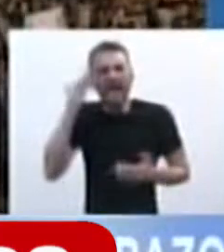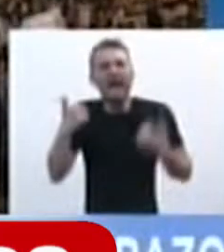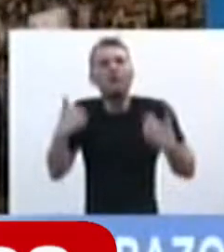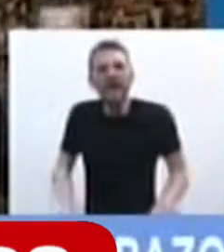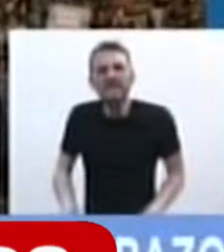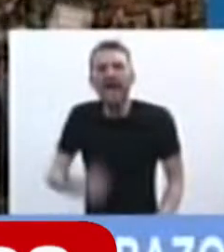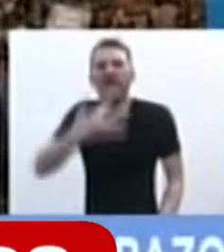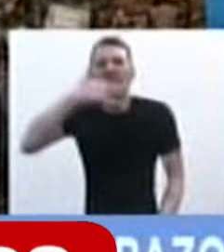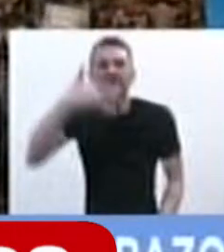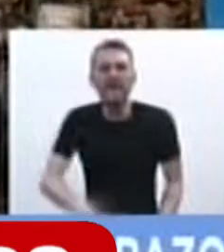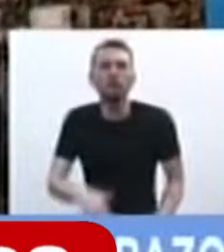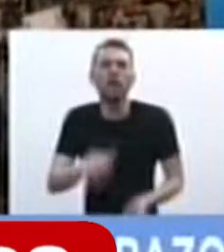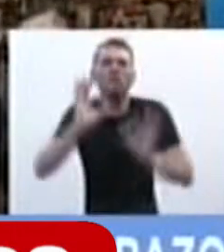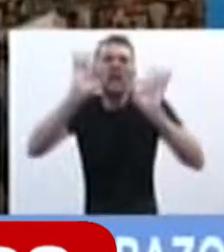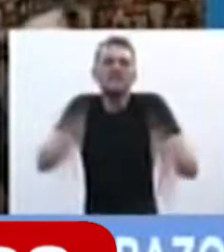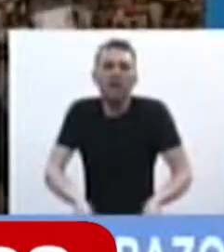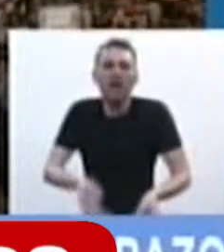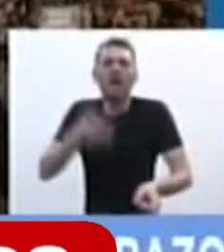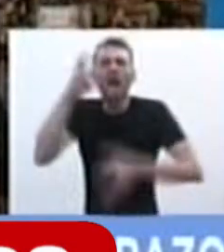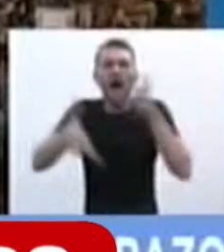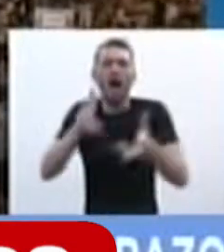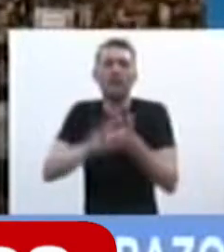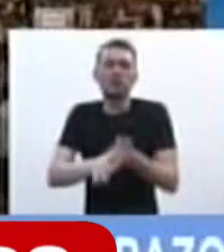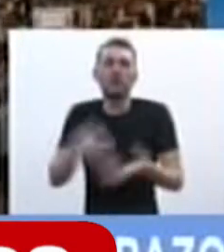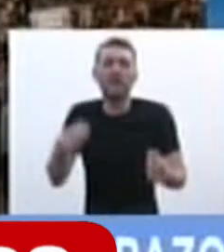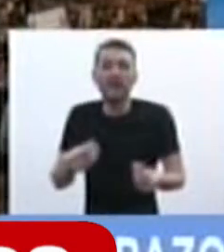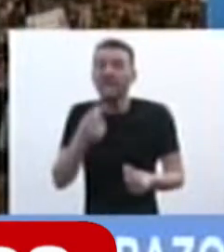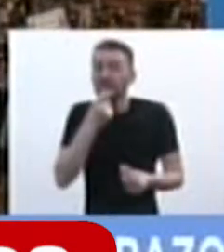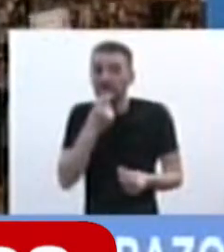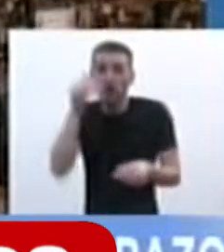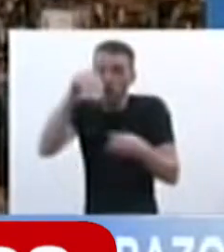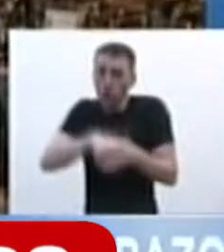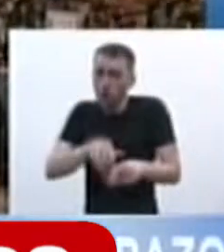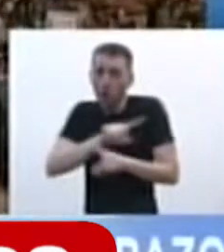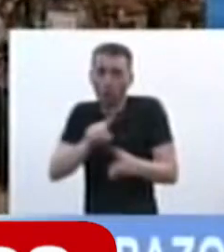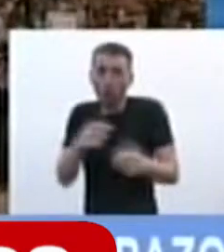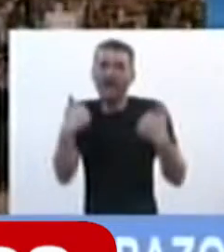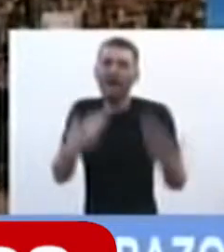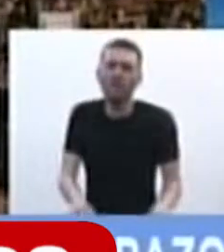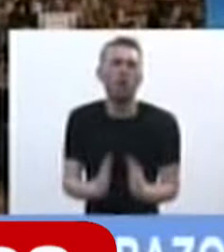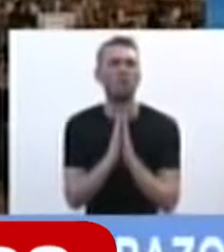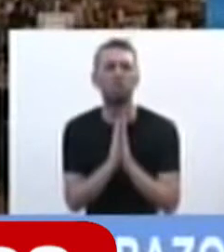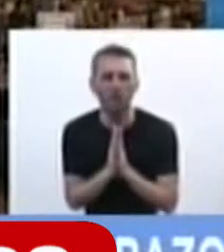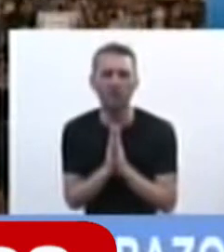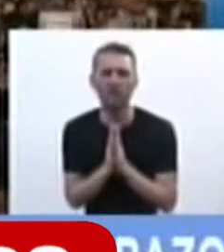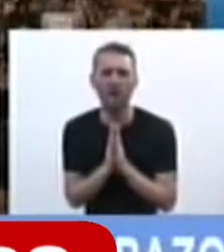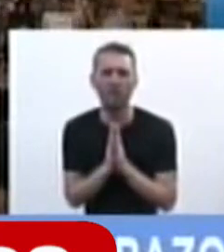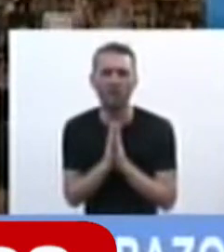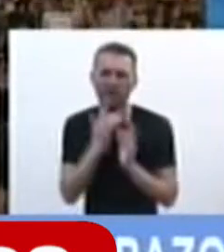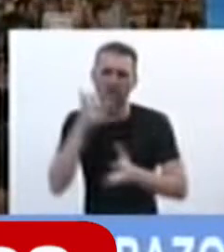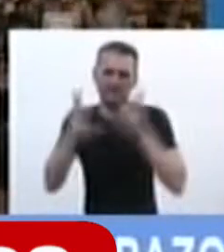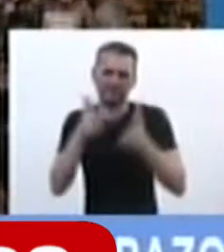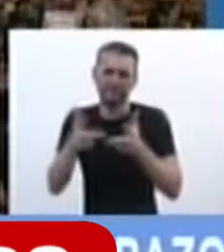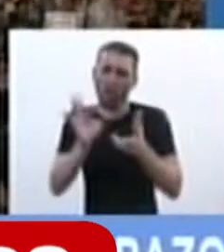como para entender de qué estamos hablando, si no están decididos a votar a favor, que por favor, por lo menos se abstengan de